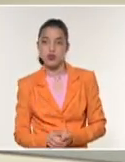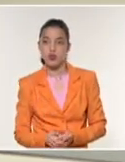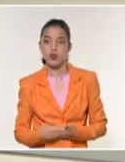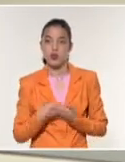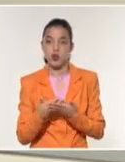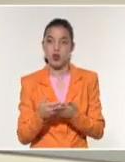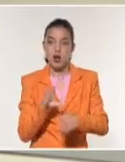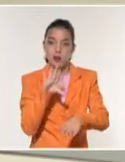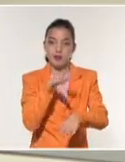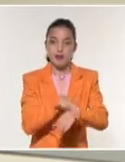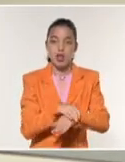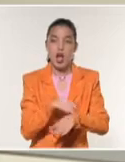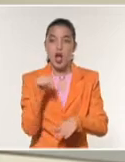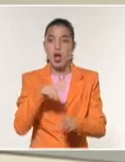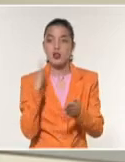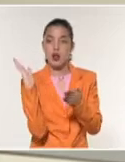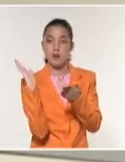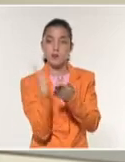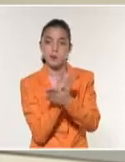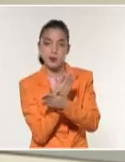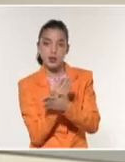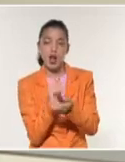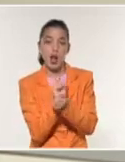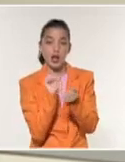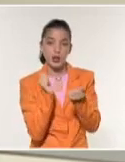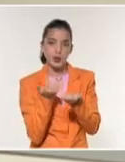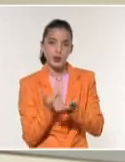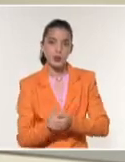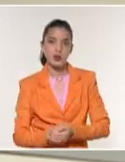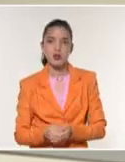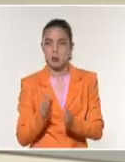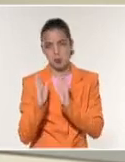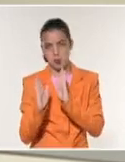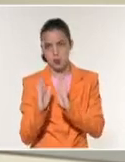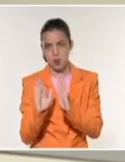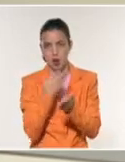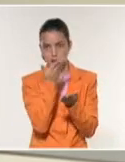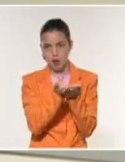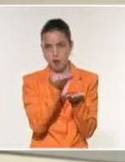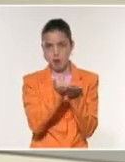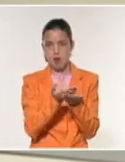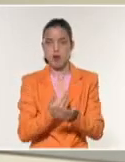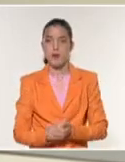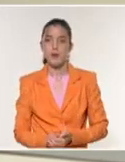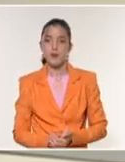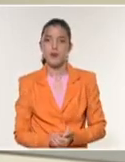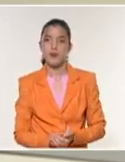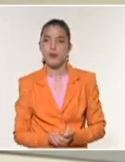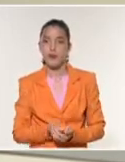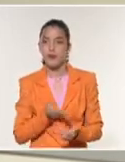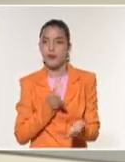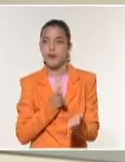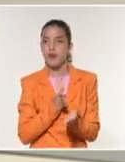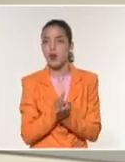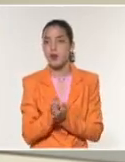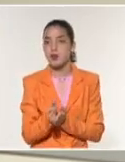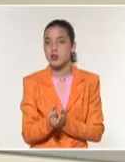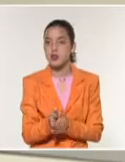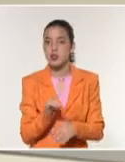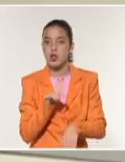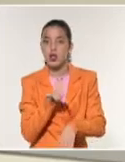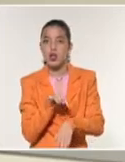que hoy se les revocó la libertad condicional, han mantenido durante este tiempo